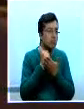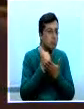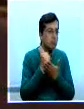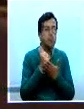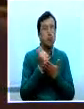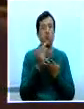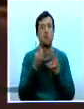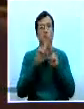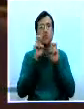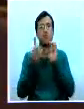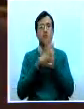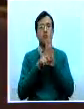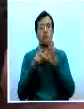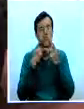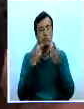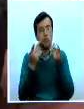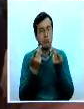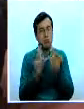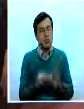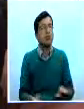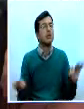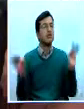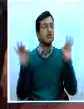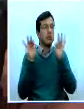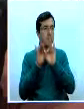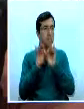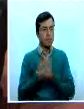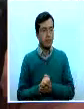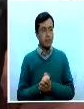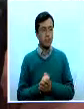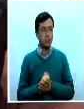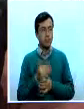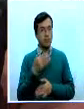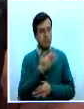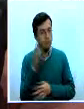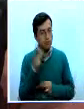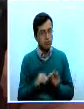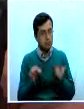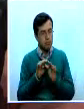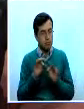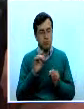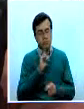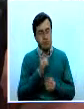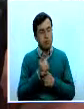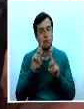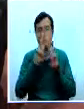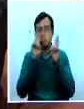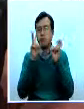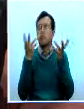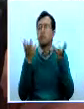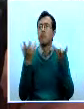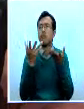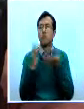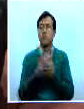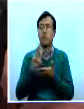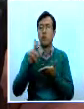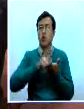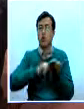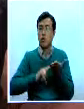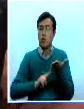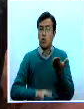elaboración de políticas públicas la cosa es muy importante es muy importante este es un tema que nosotros quisiéramos ya en la convención que se da en